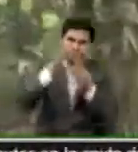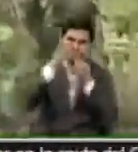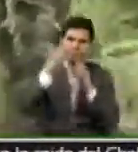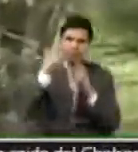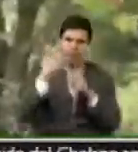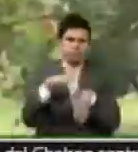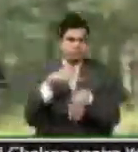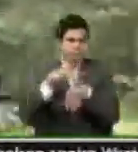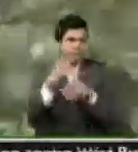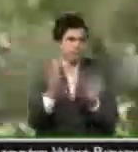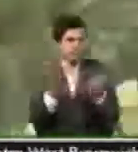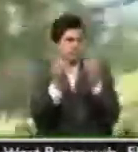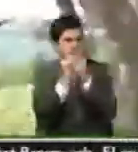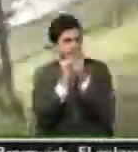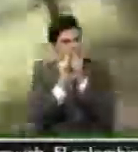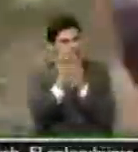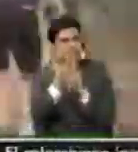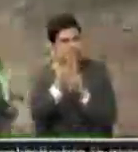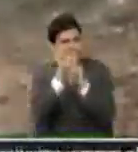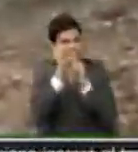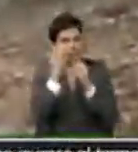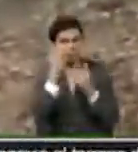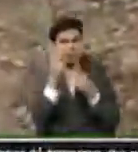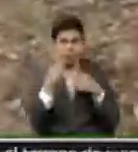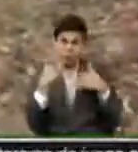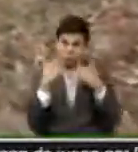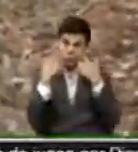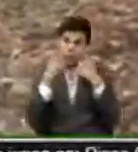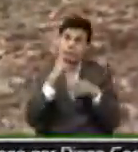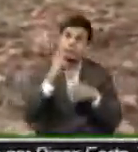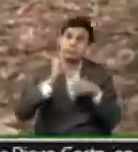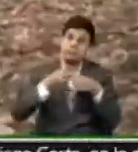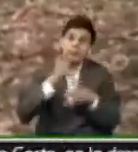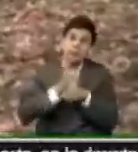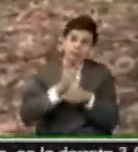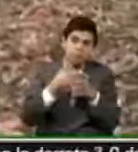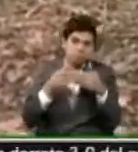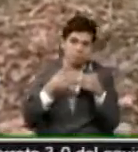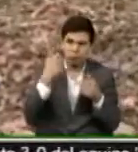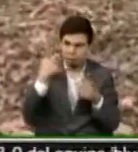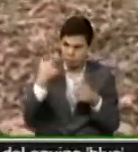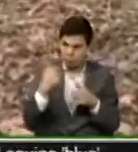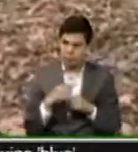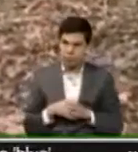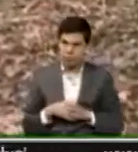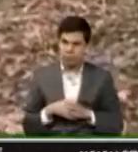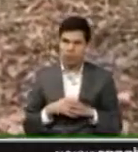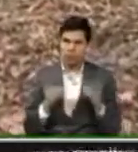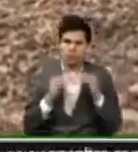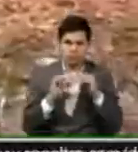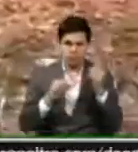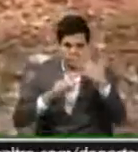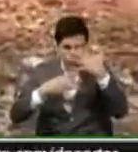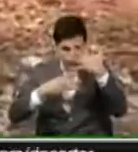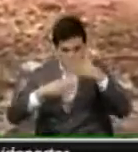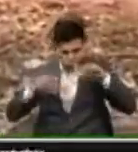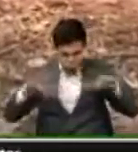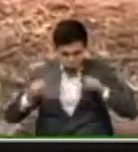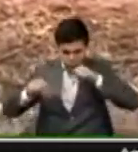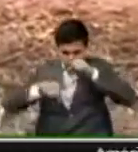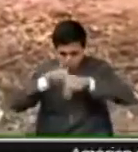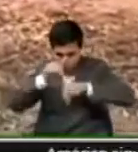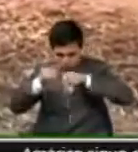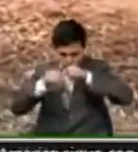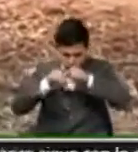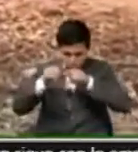motivan a practicar este deporte ya que este deporte es de alto riesgo pero muy bueno la octava valida de ciclomontañismo se dividió